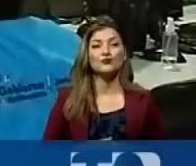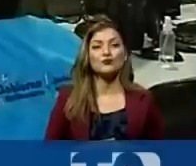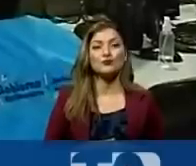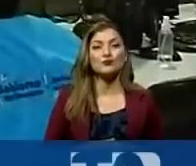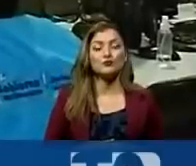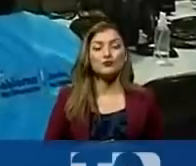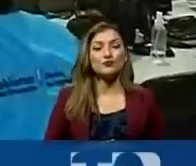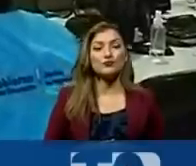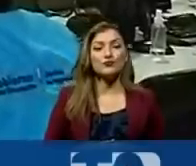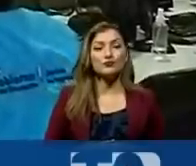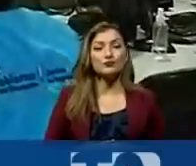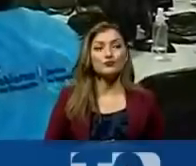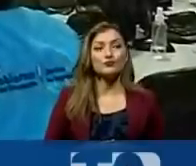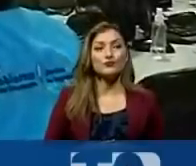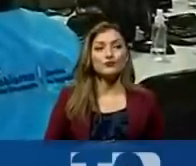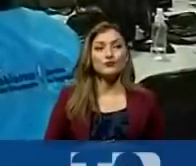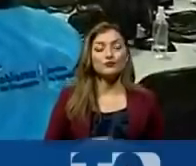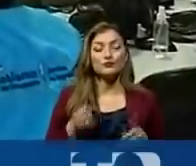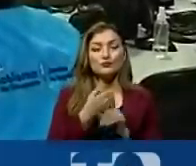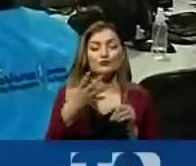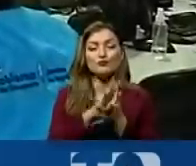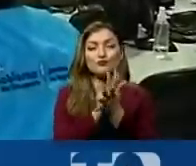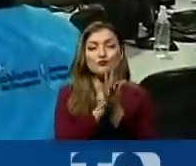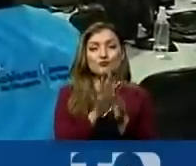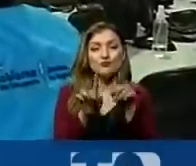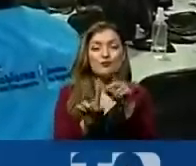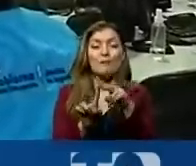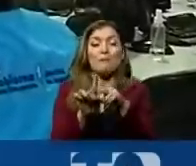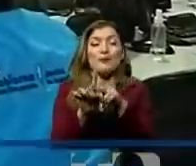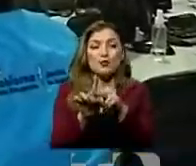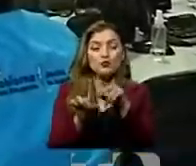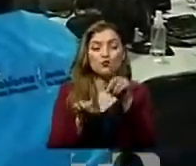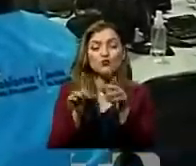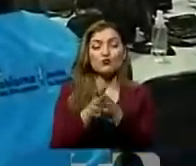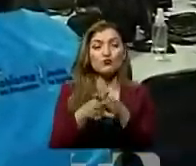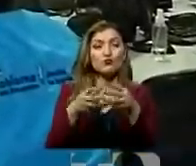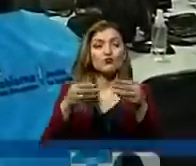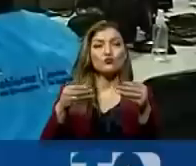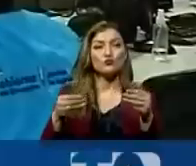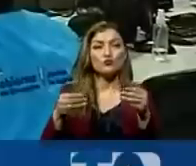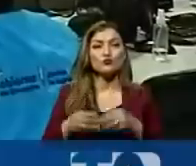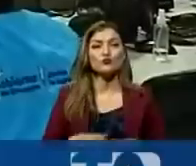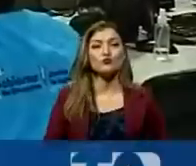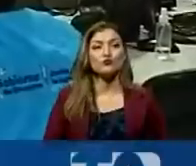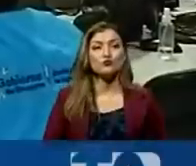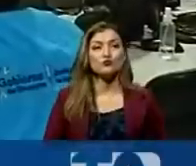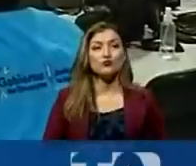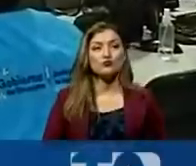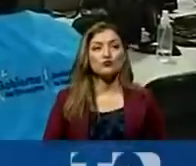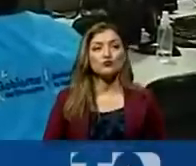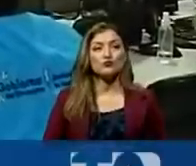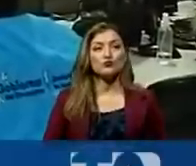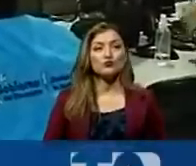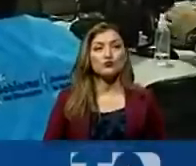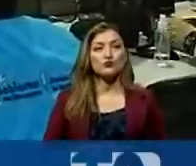se han registrado mayores repercusiones si pequeñas eventualidades que han sido solucionadas luego de un momento y las vías ahora